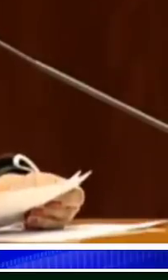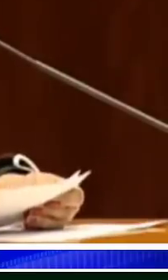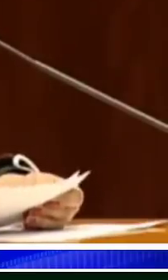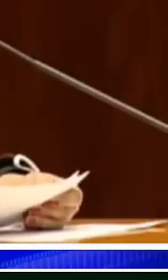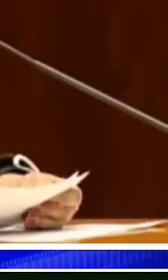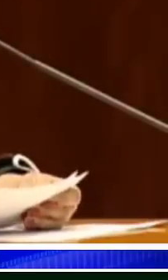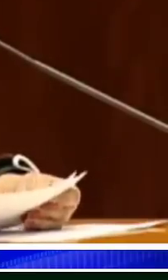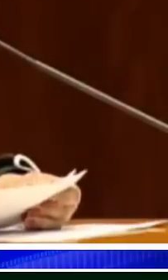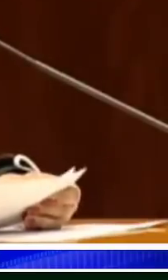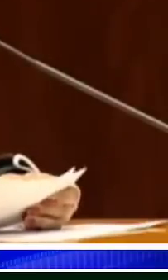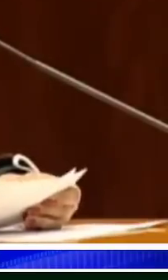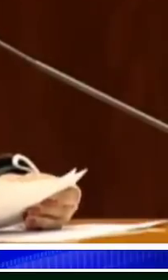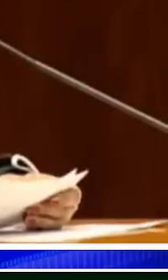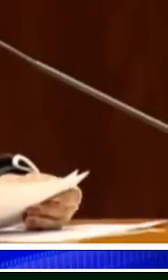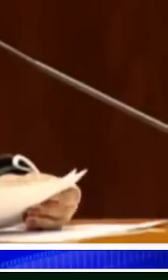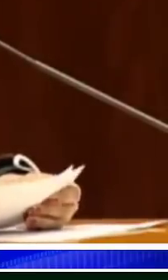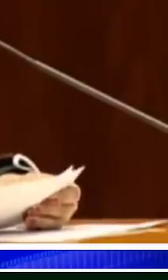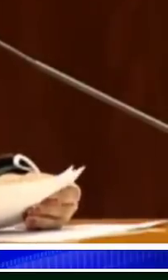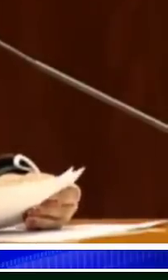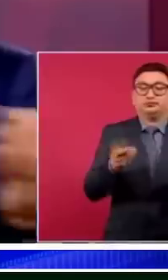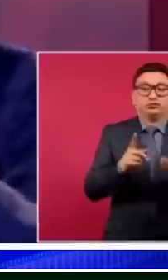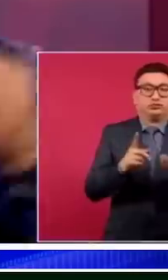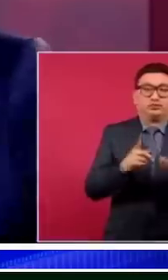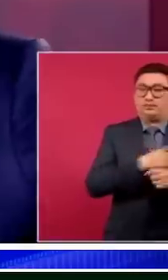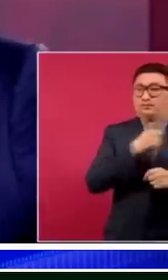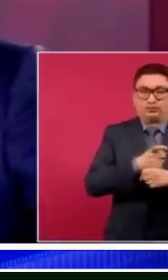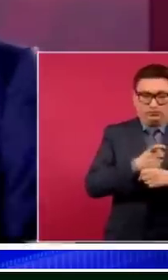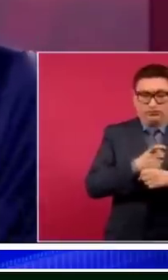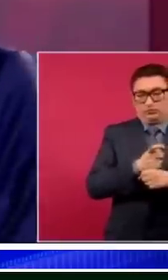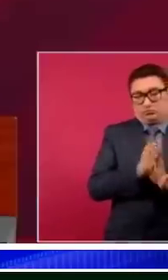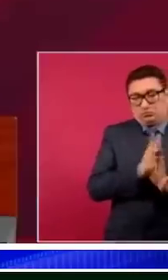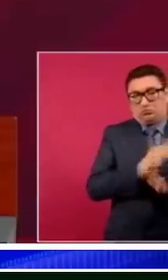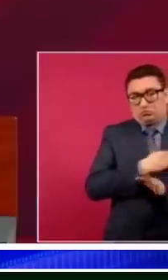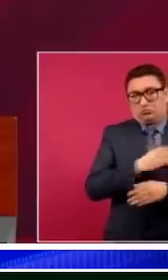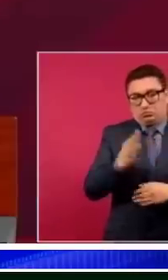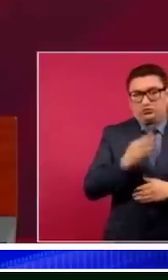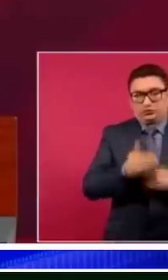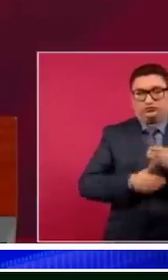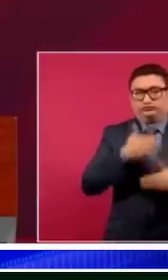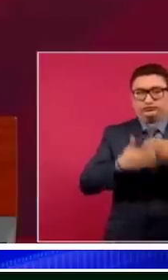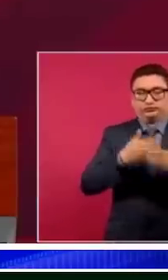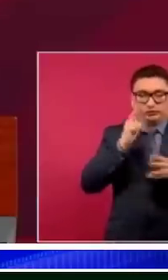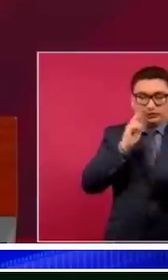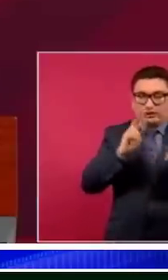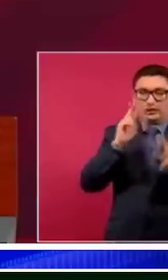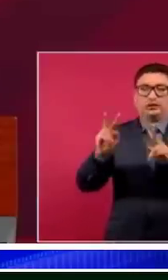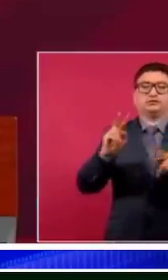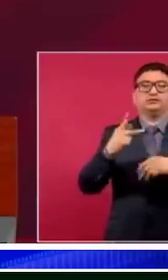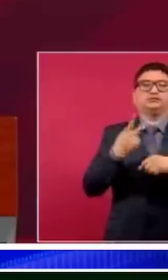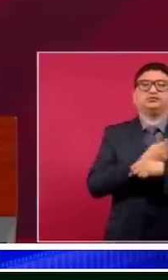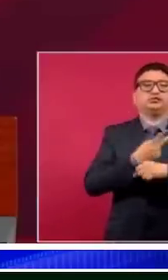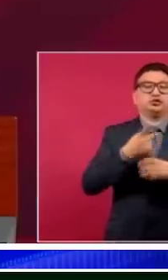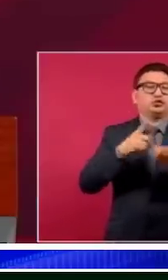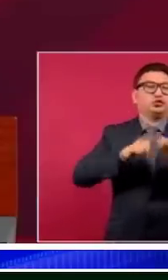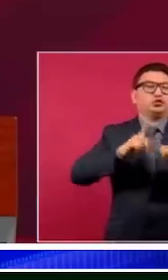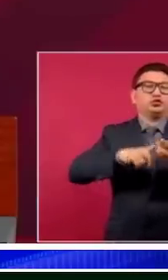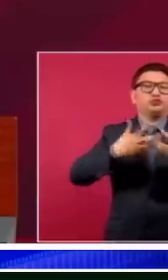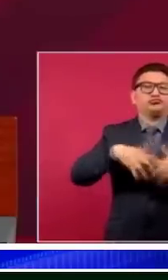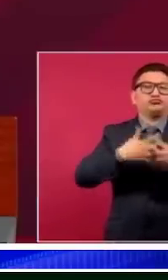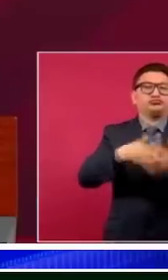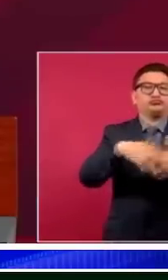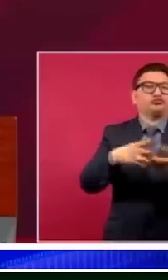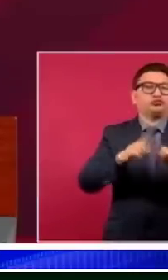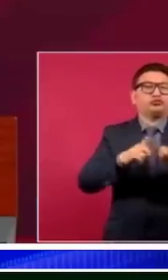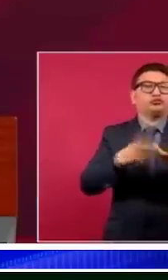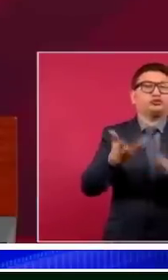este 2023. Justamente el día de hoy, también en el marco de esta discusión, allá desde Palacio Nacional, Rosa Isela, la